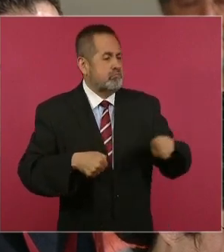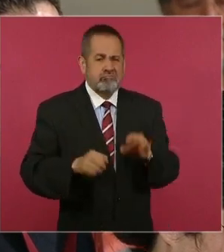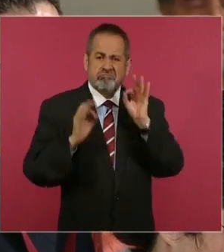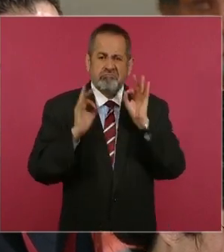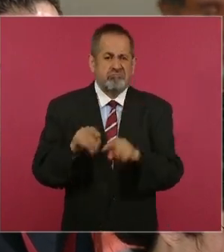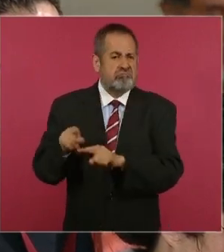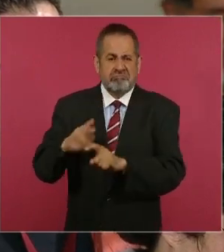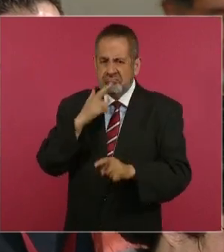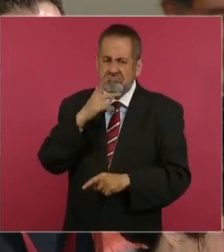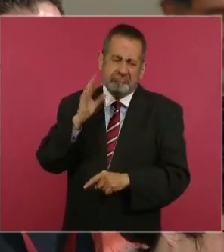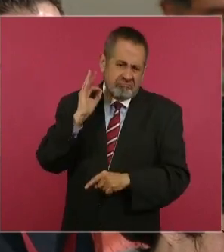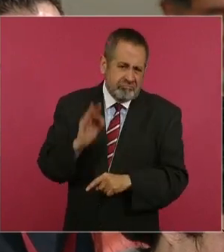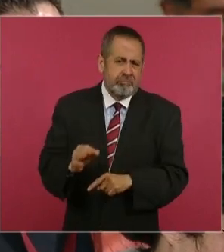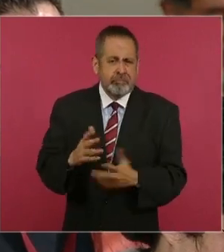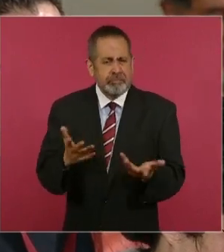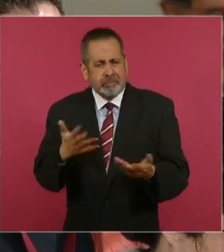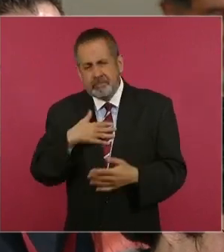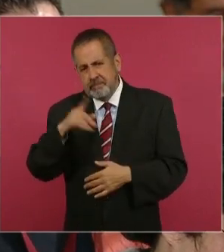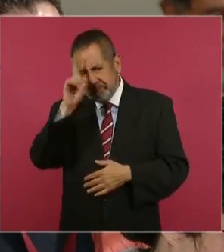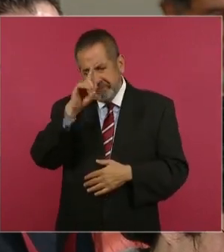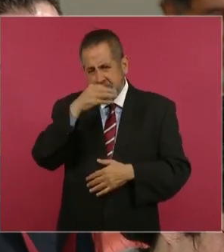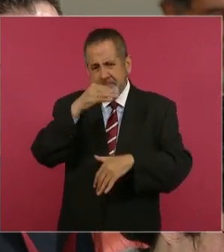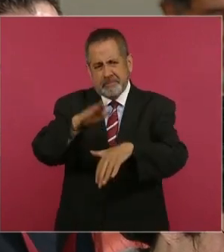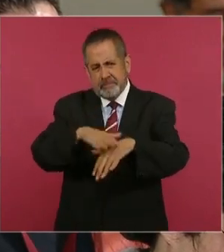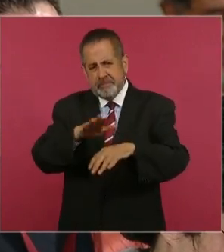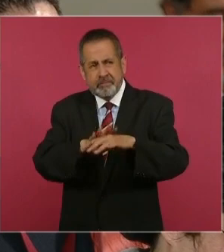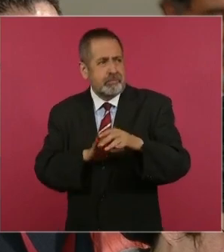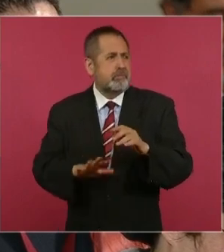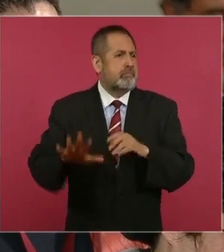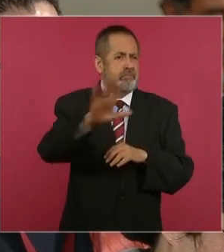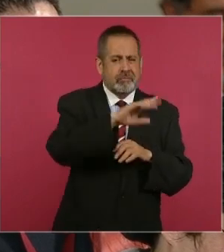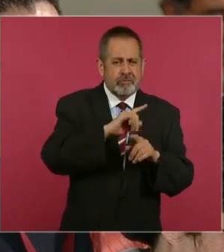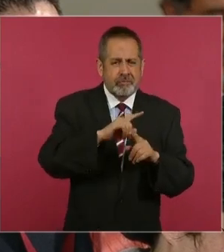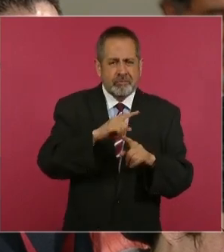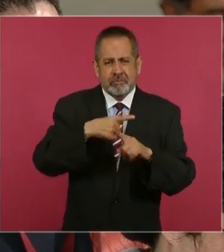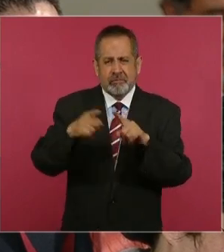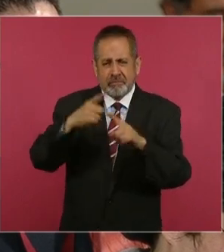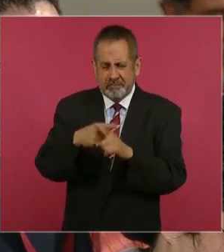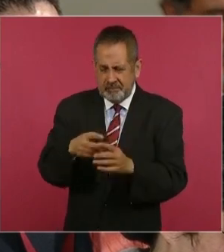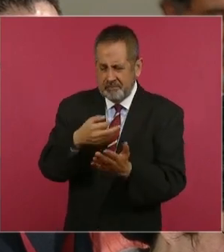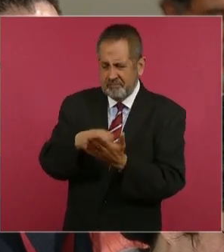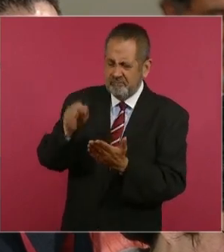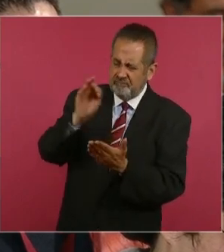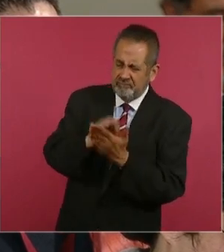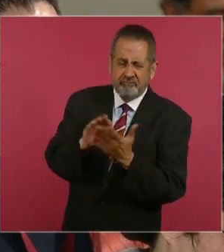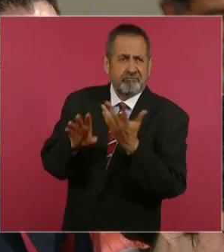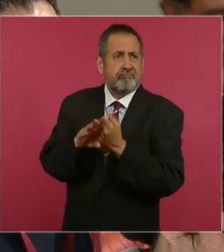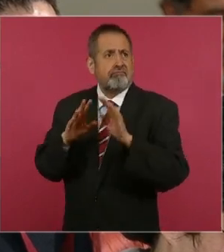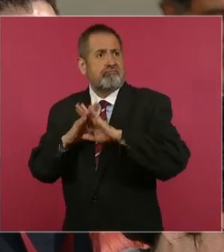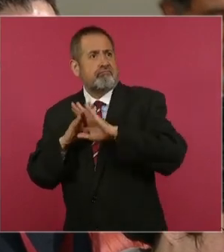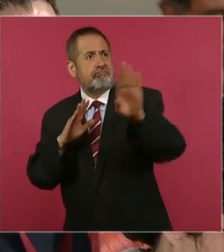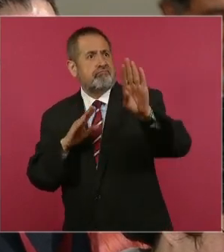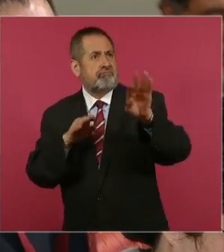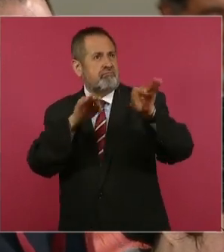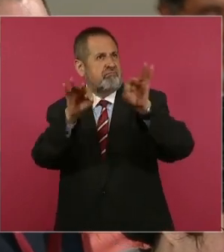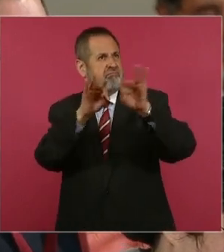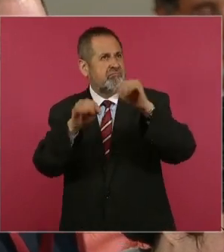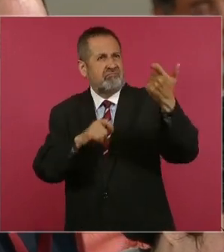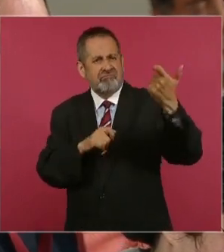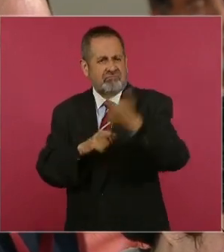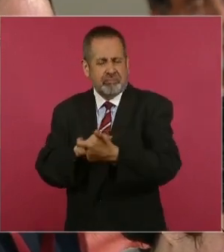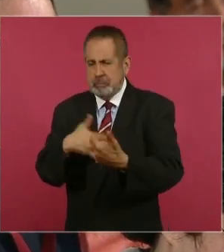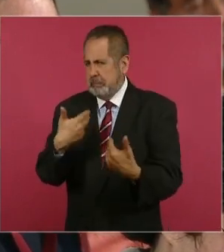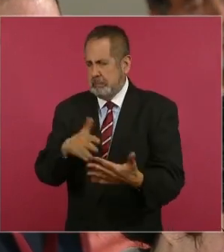cuál sería el mensaje que usted le mandaría a esos héroes y heroínas eh de eh